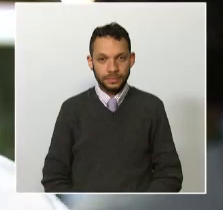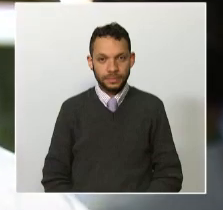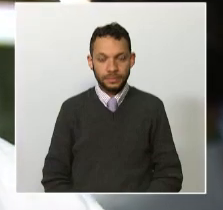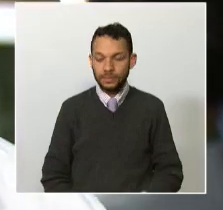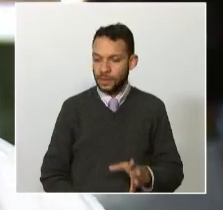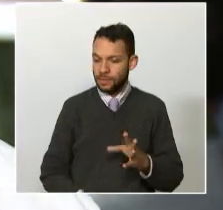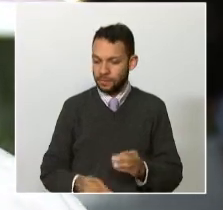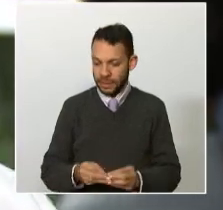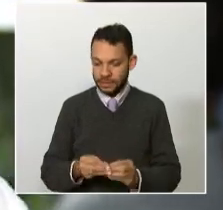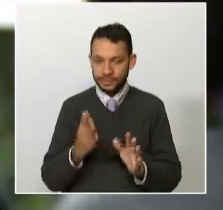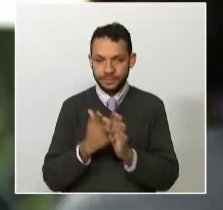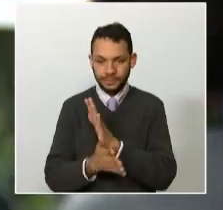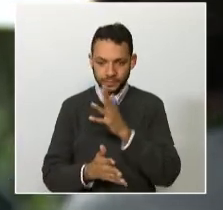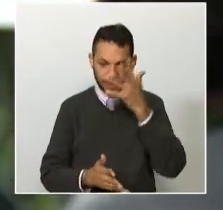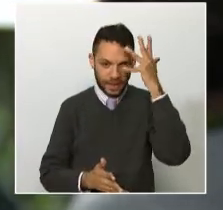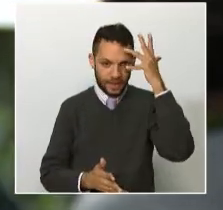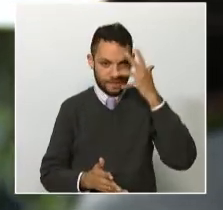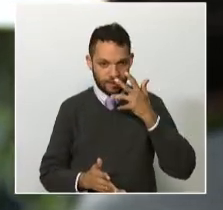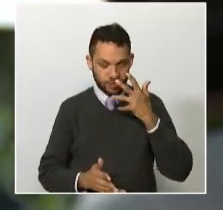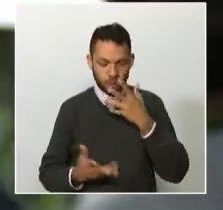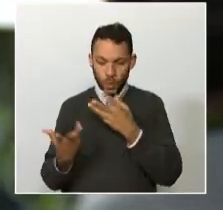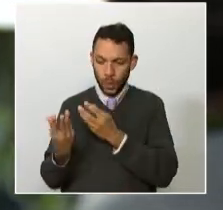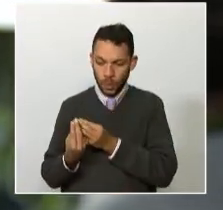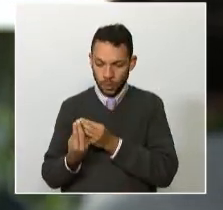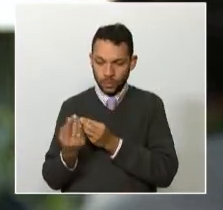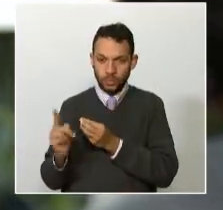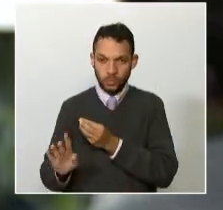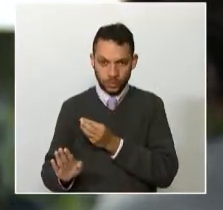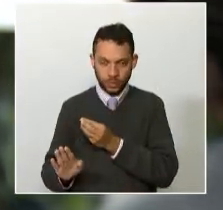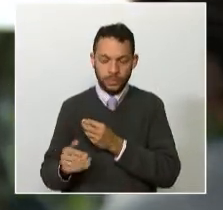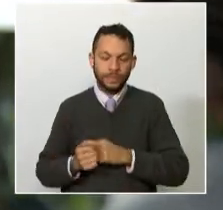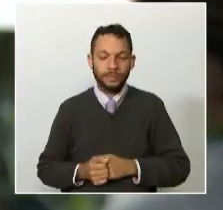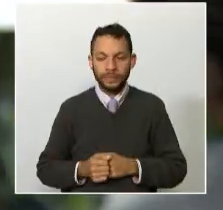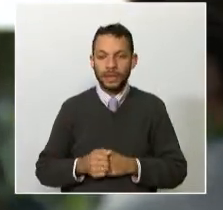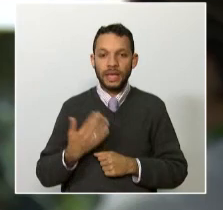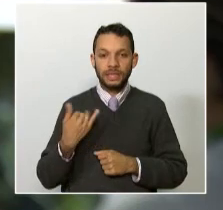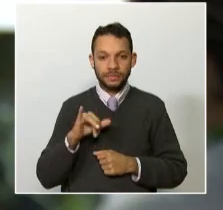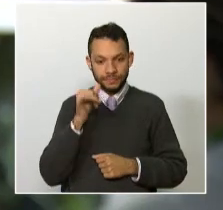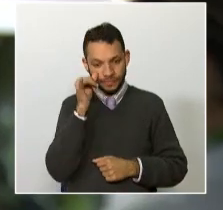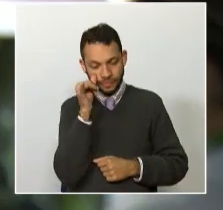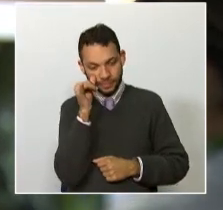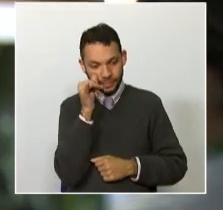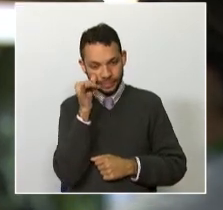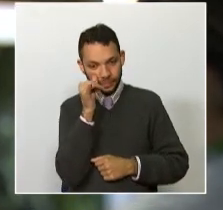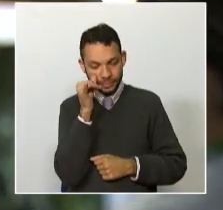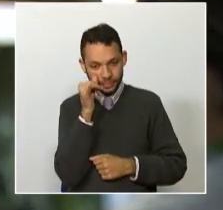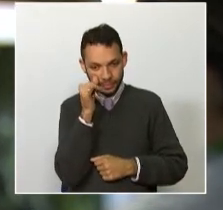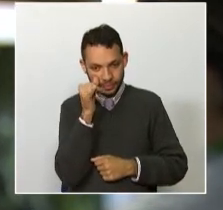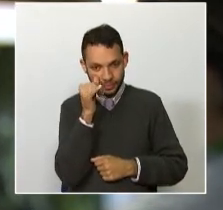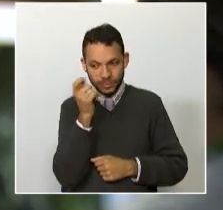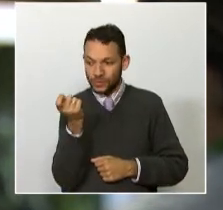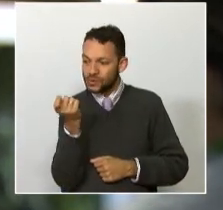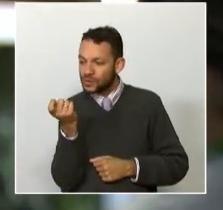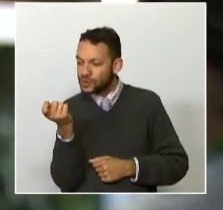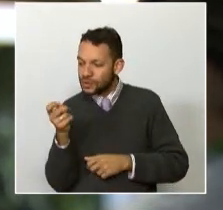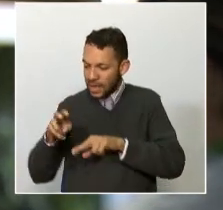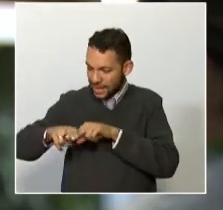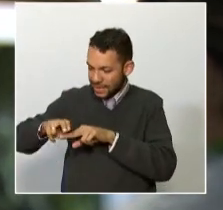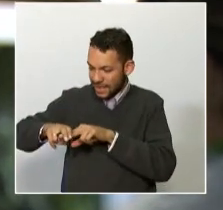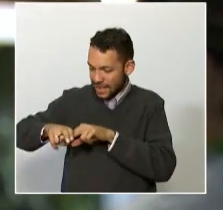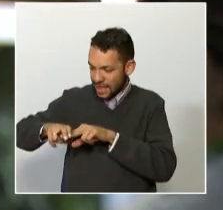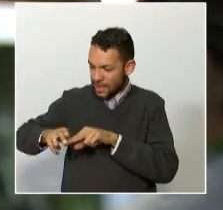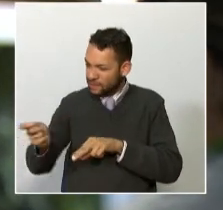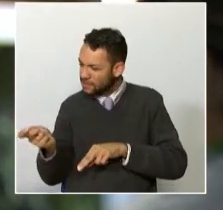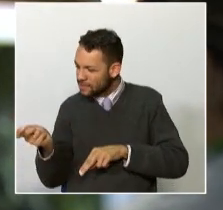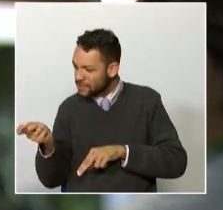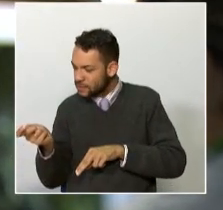Y seguimos con esta evaluación en equipo. Saben que mientras yo estoy grabando este programa está sentado al lado de nosotros y no está en